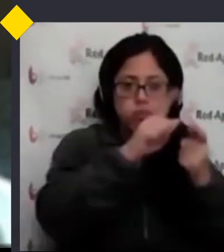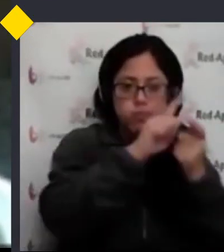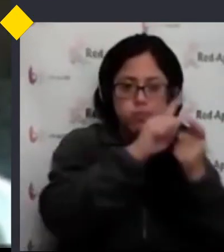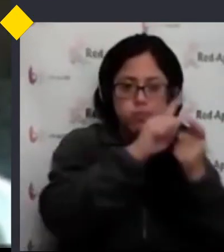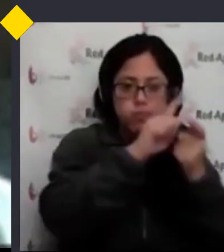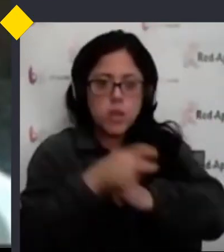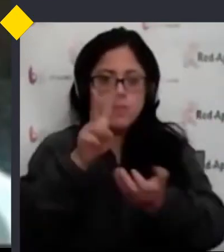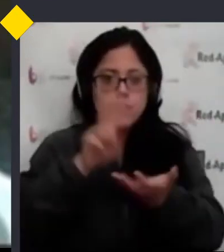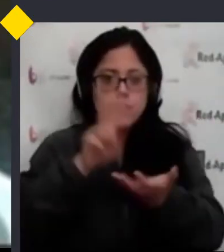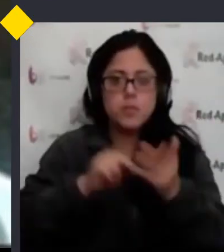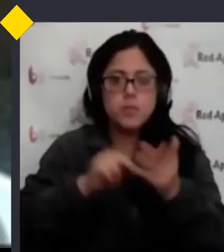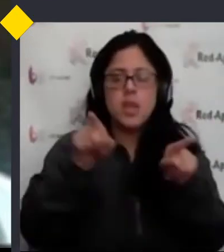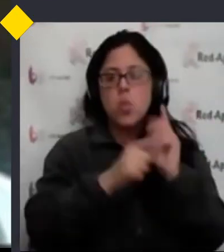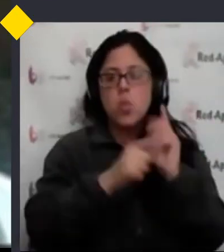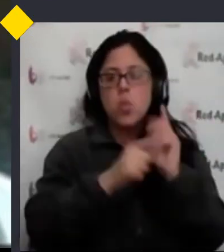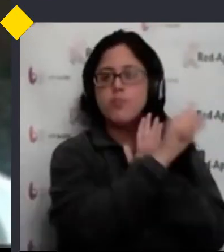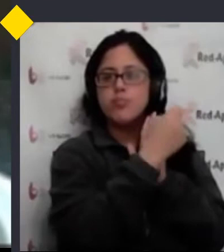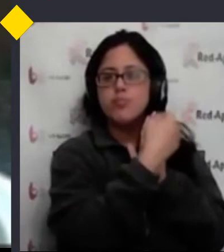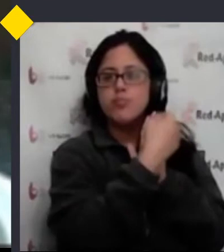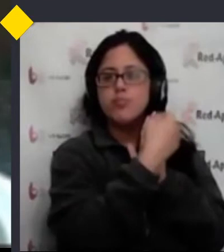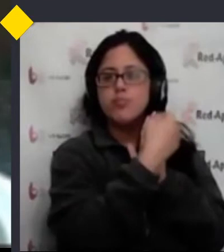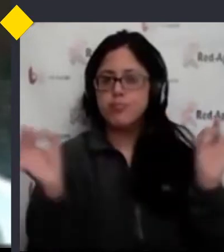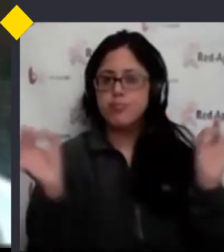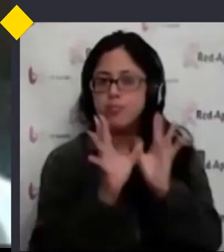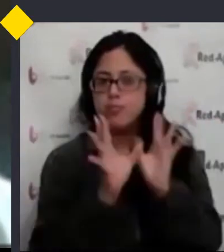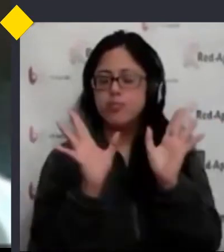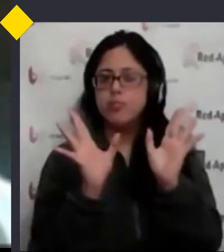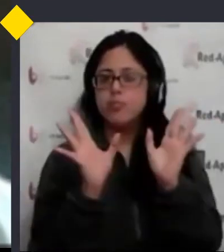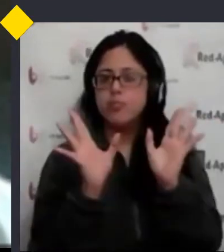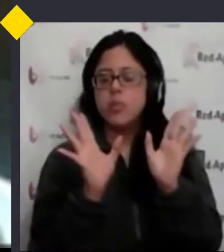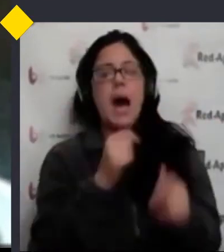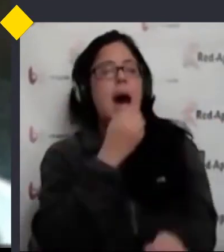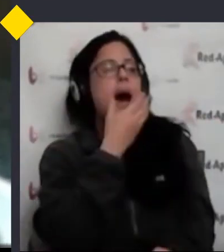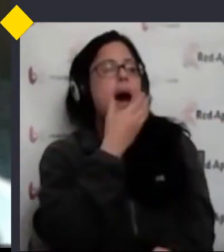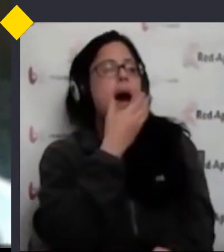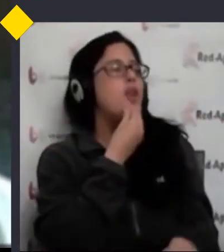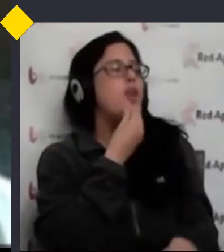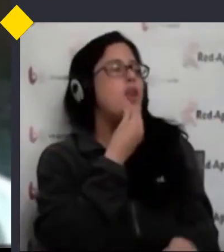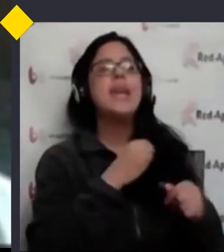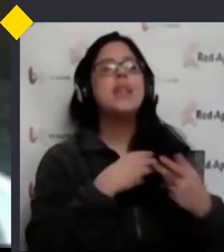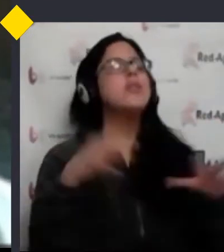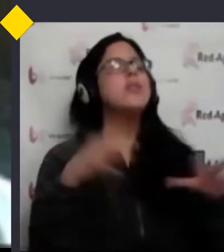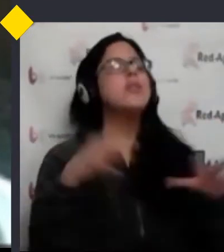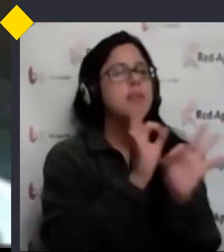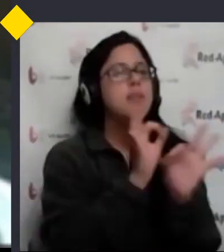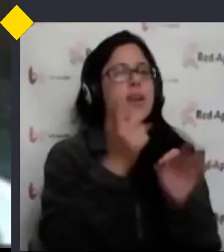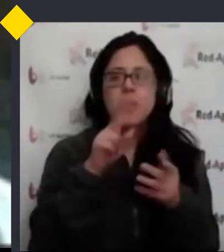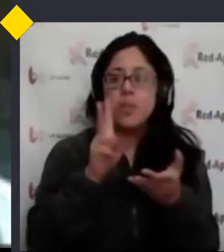midiendo, ¿cierto? Porque si no, puede quedar todo en un muy lindo discurso y después nadie sabe si realmente avanzamos.